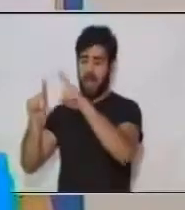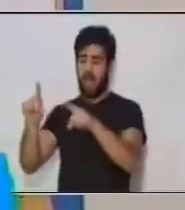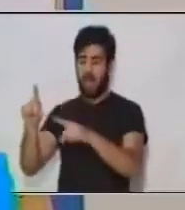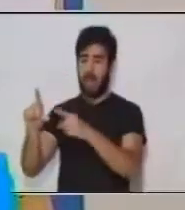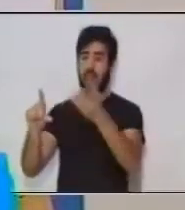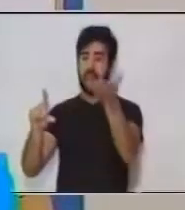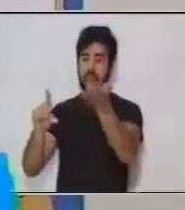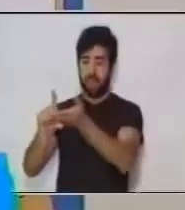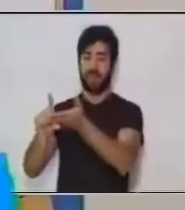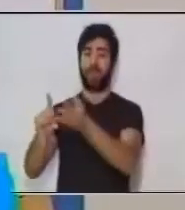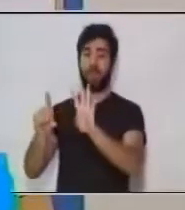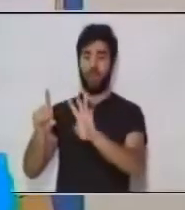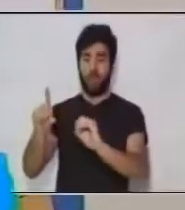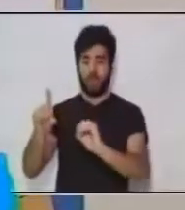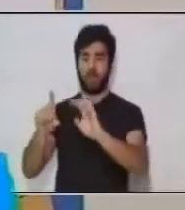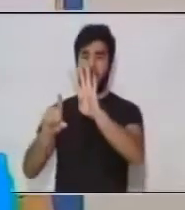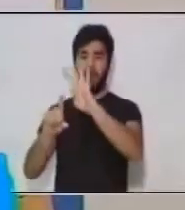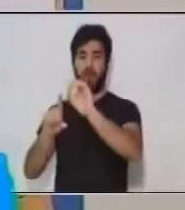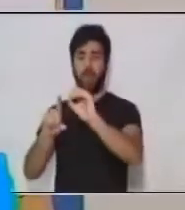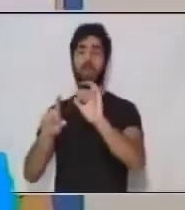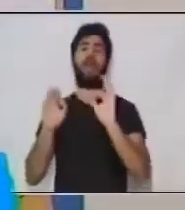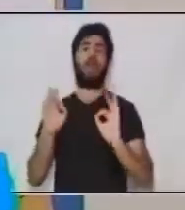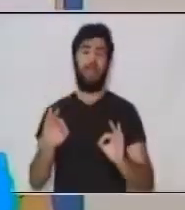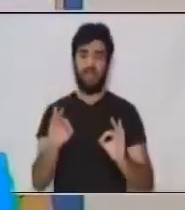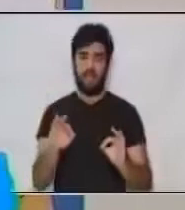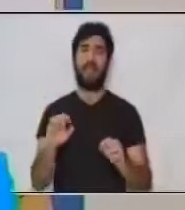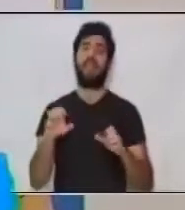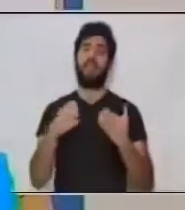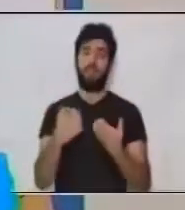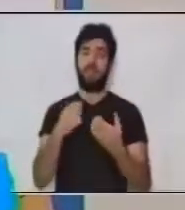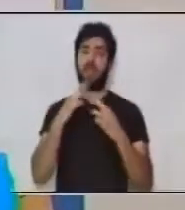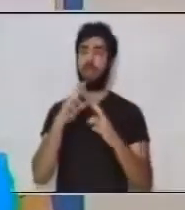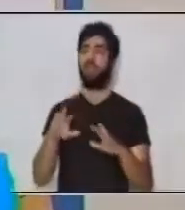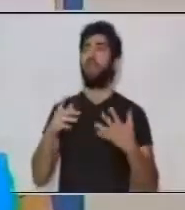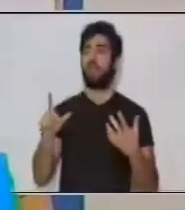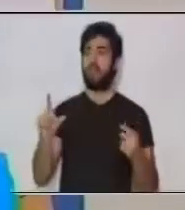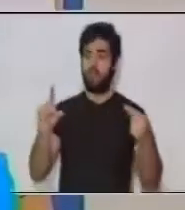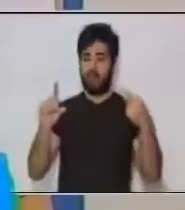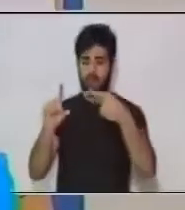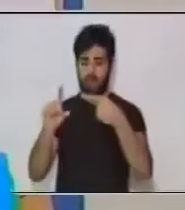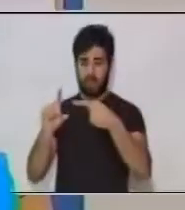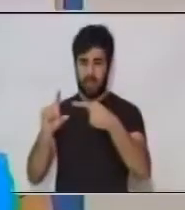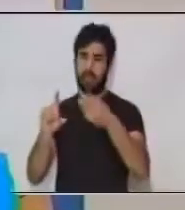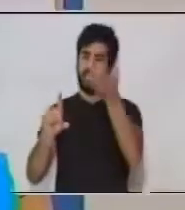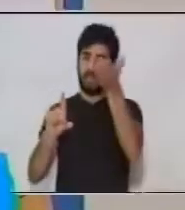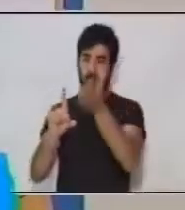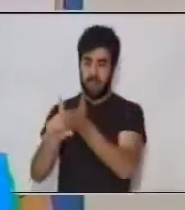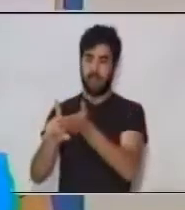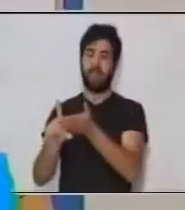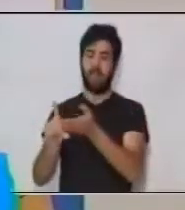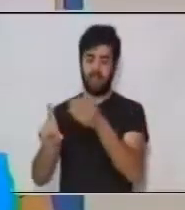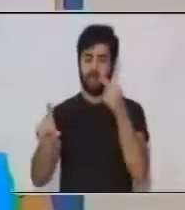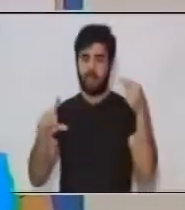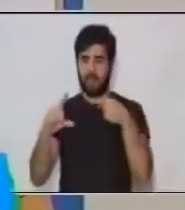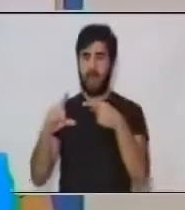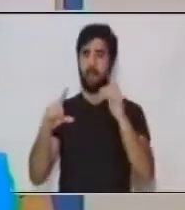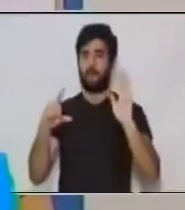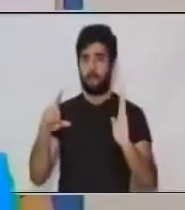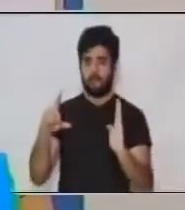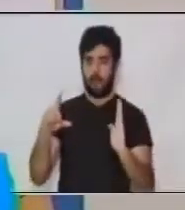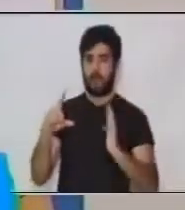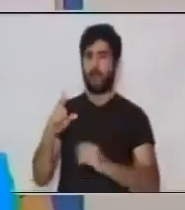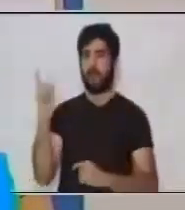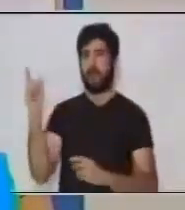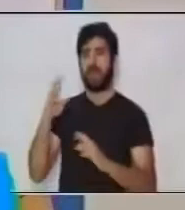40 y 40, o sea, un ángulo de 80. Y la bisectriz está justo en medio. Entonces, el